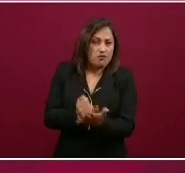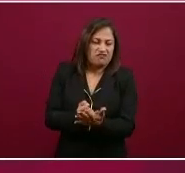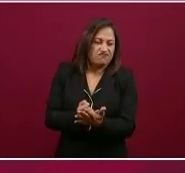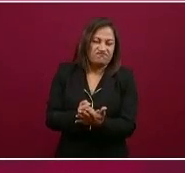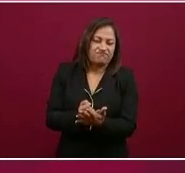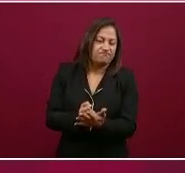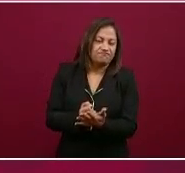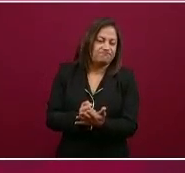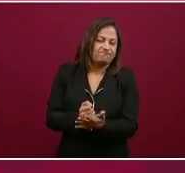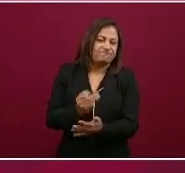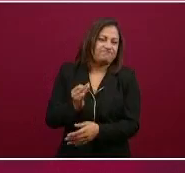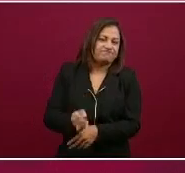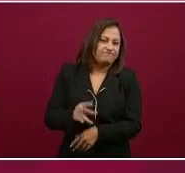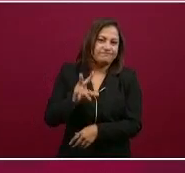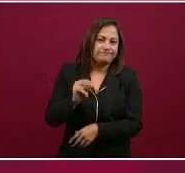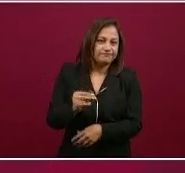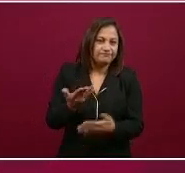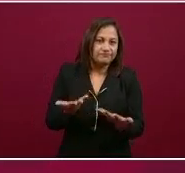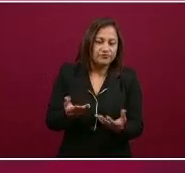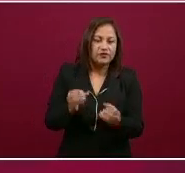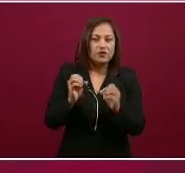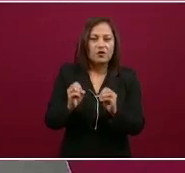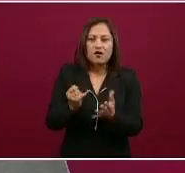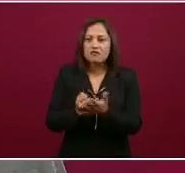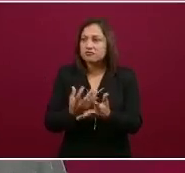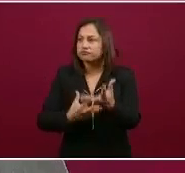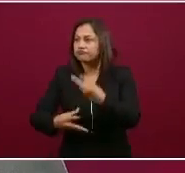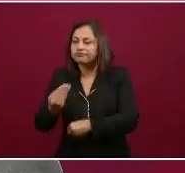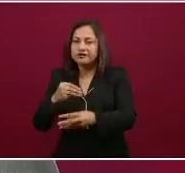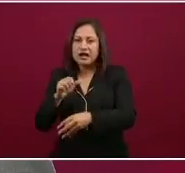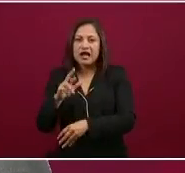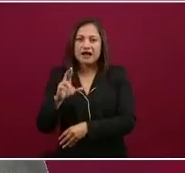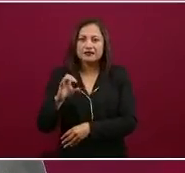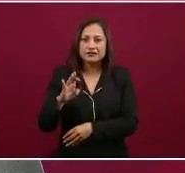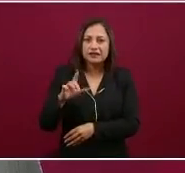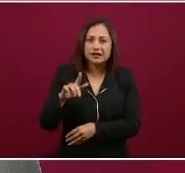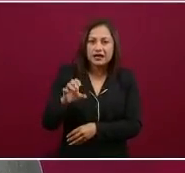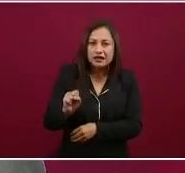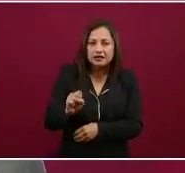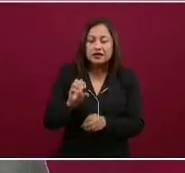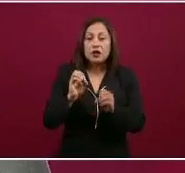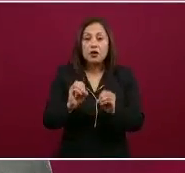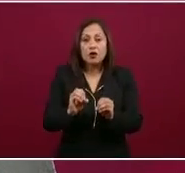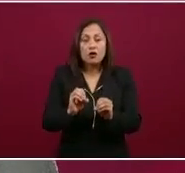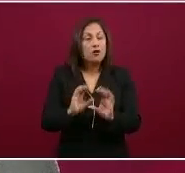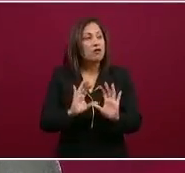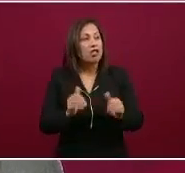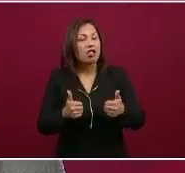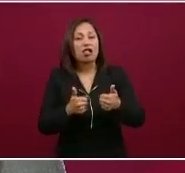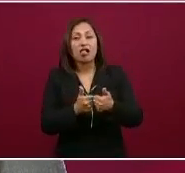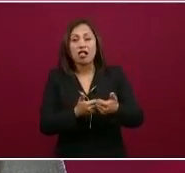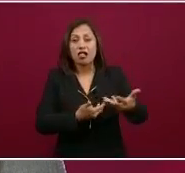o de aranceles o de cerrar nuestras economías.